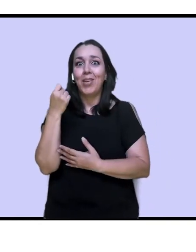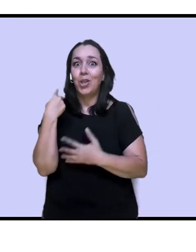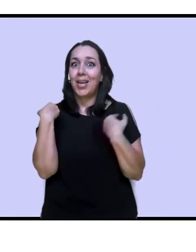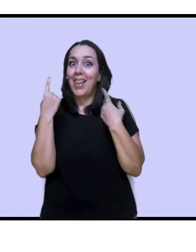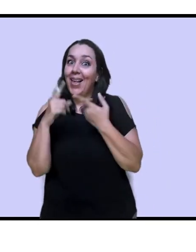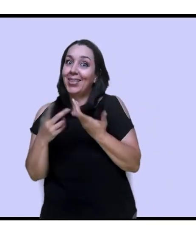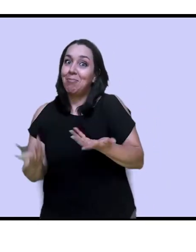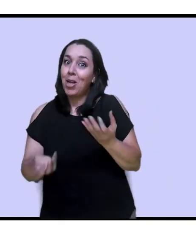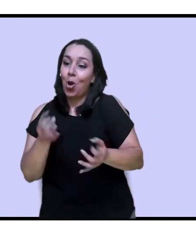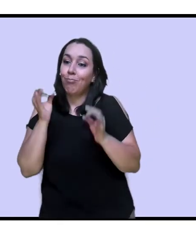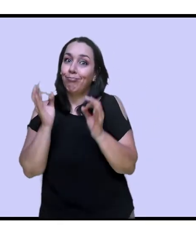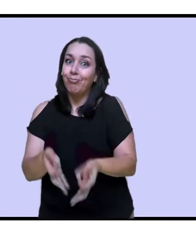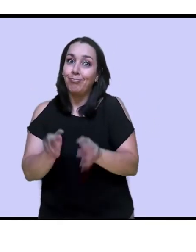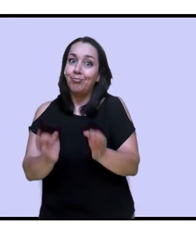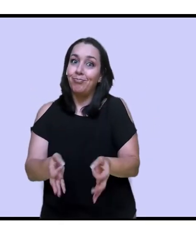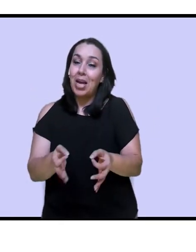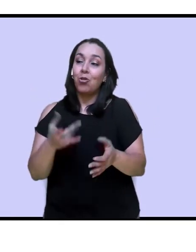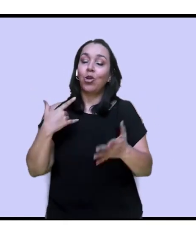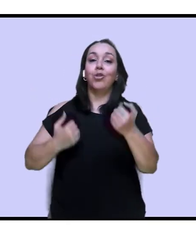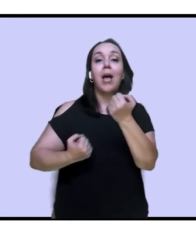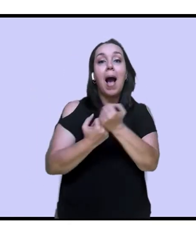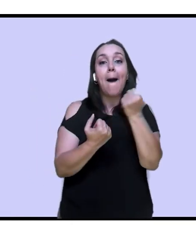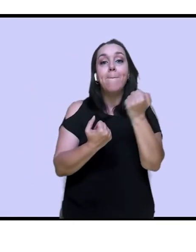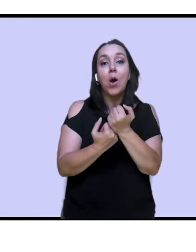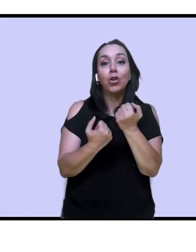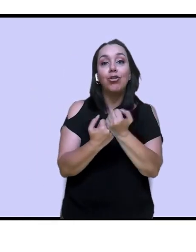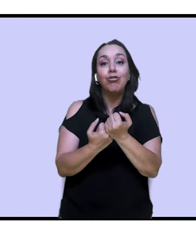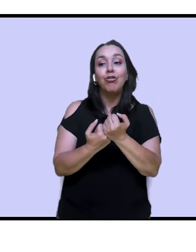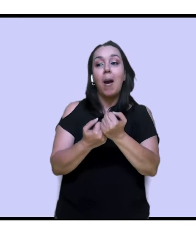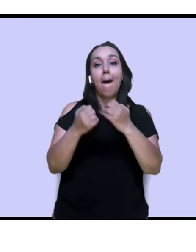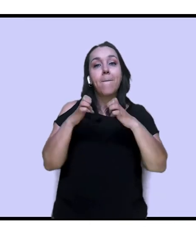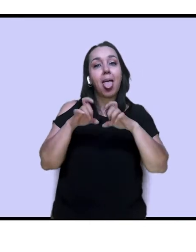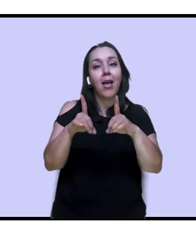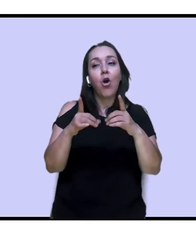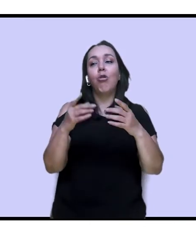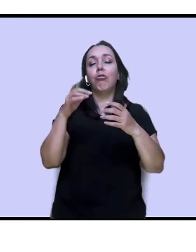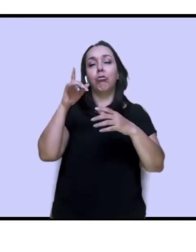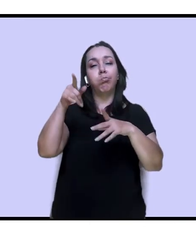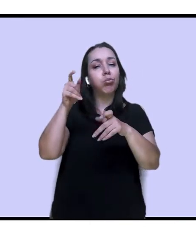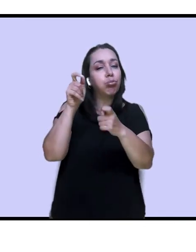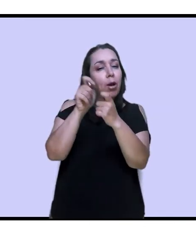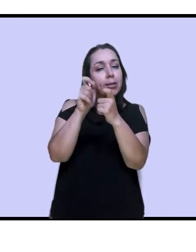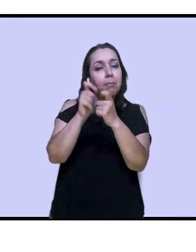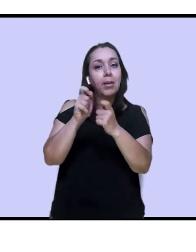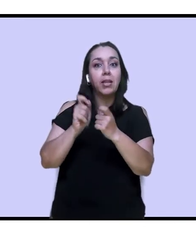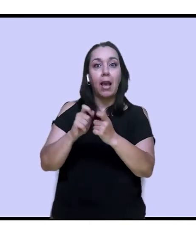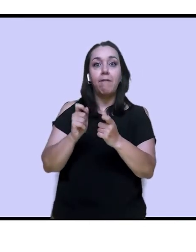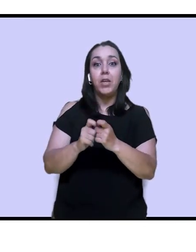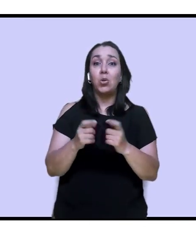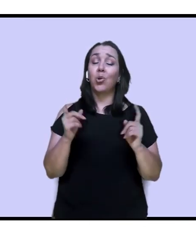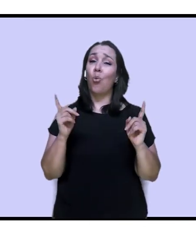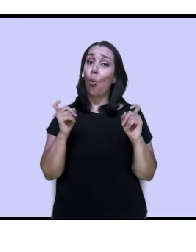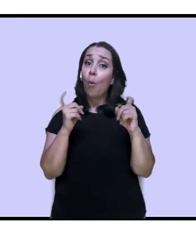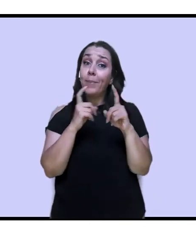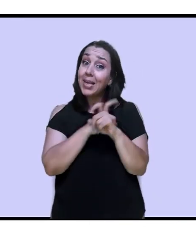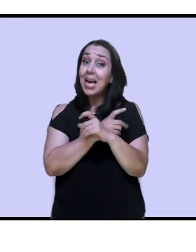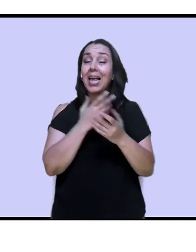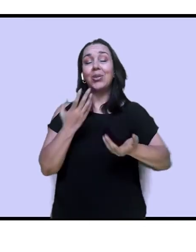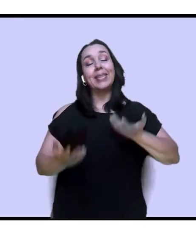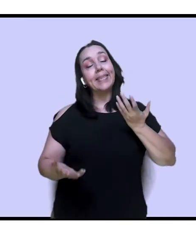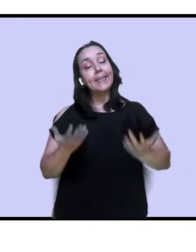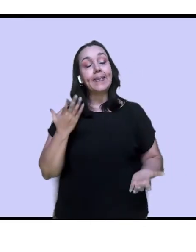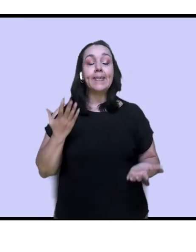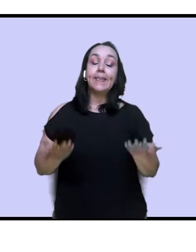buscar en toda forma los apoyos pedagógicos específicos. Esa vez es un poco complicado